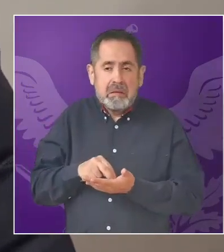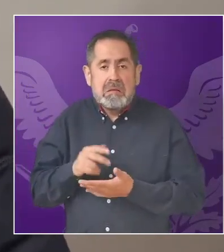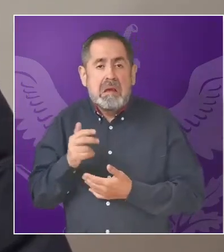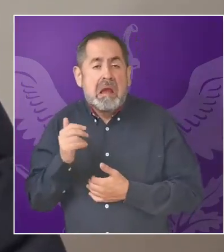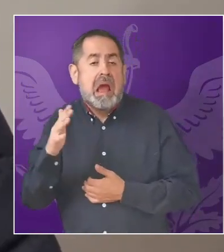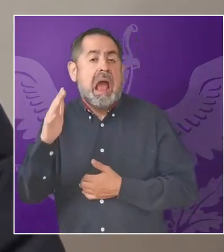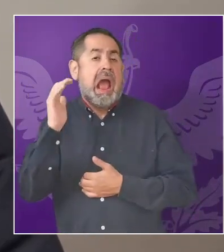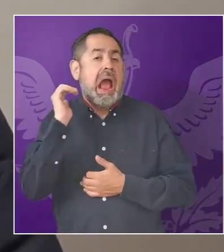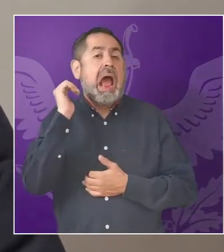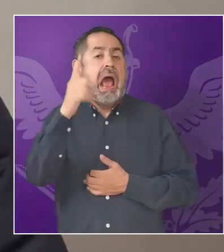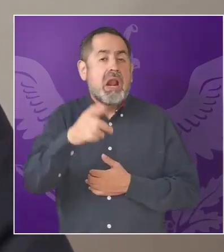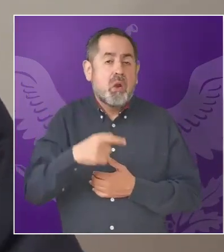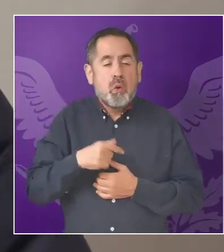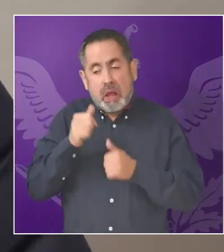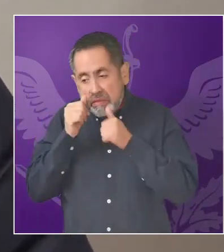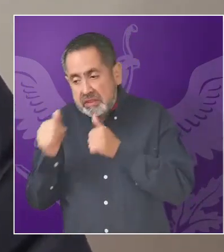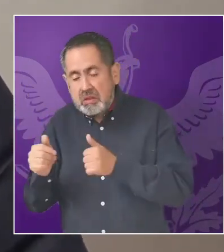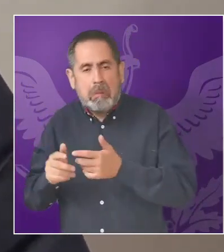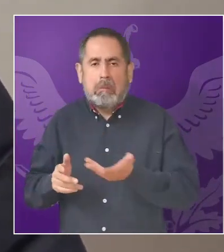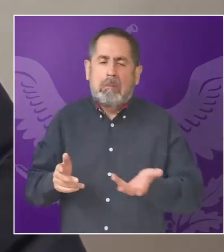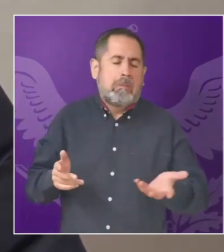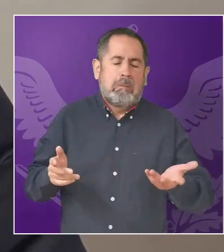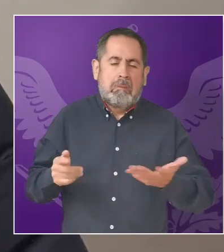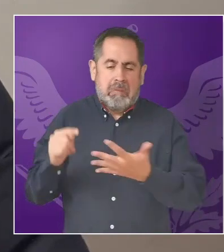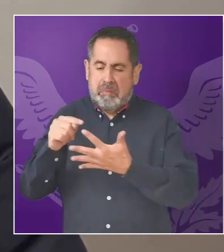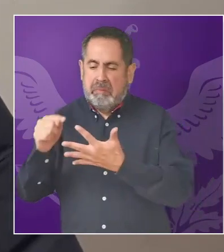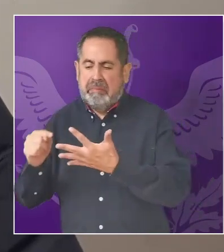después se escuchará lo que tengamos que decir.